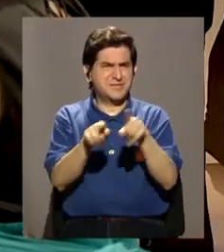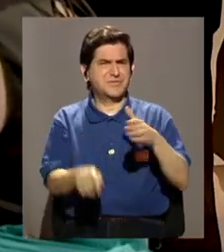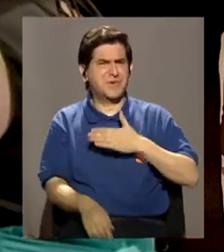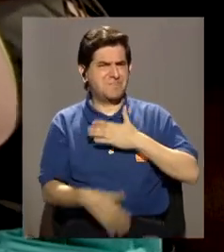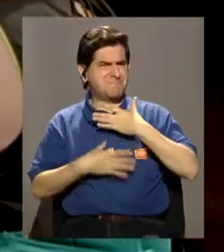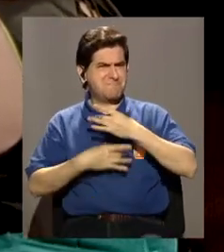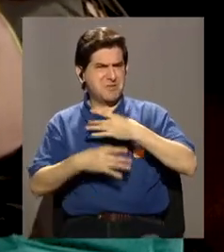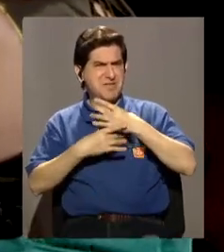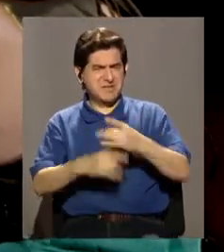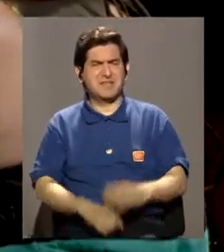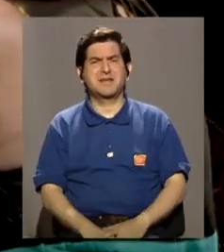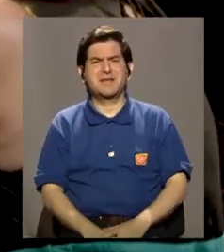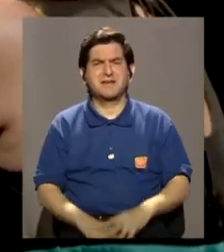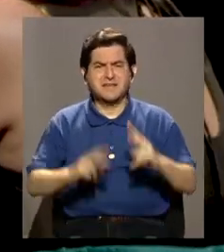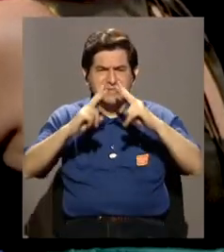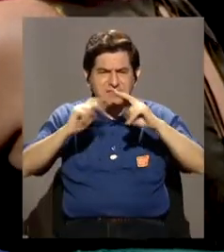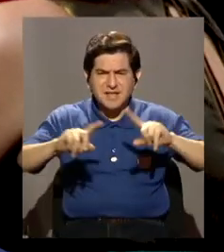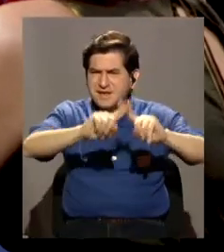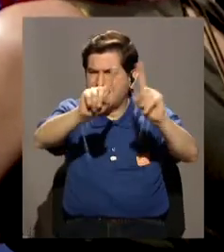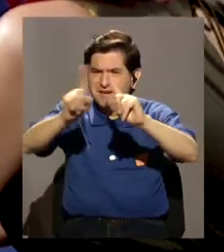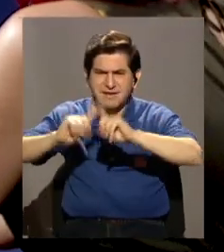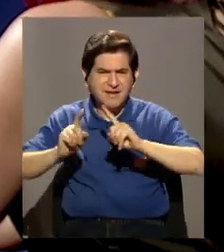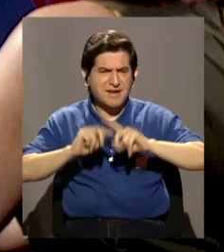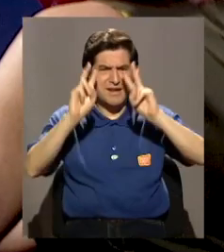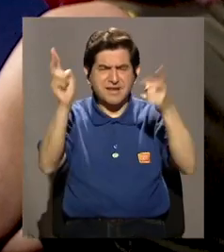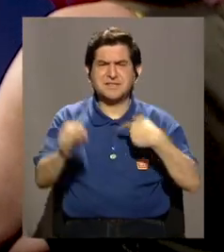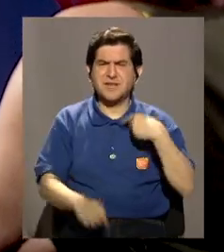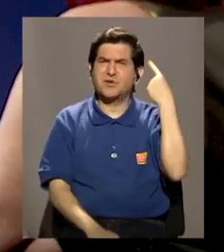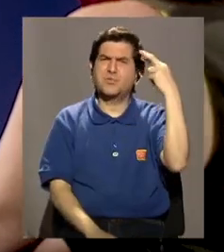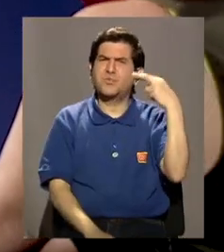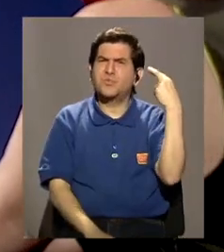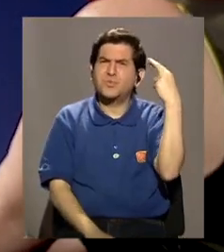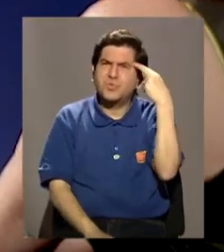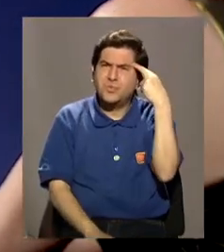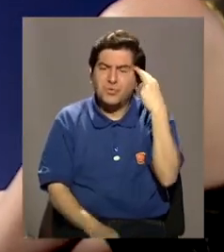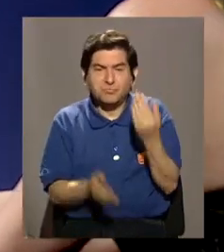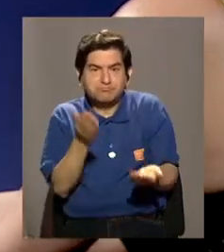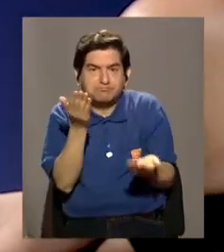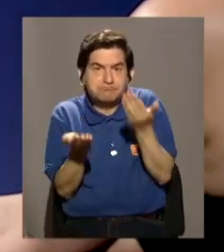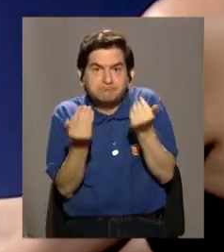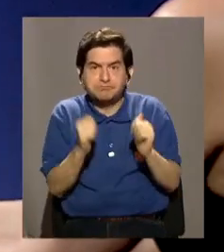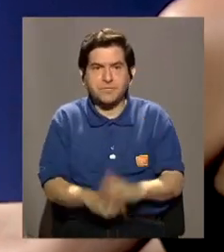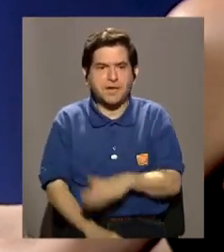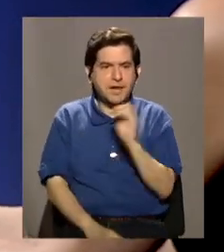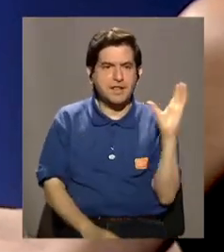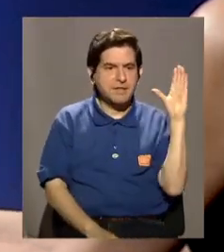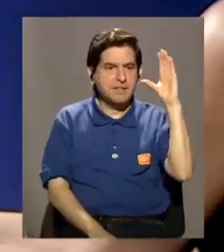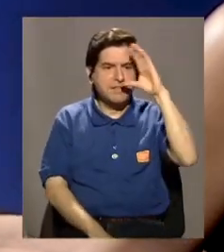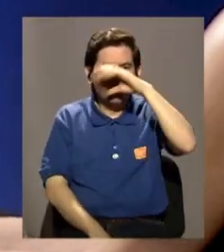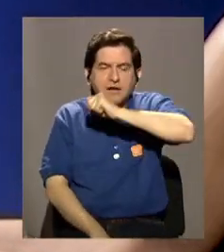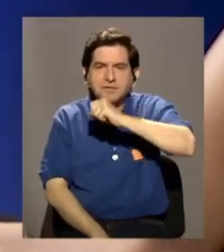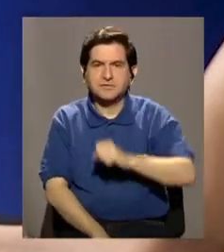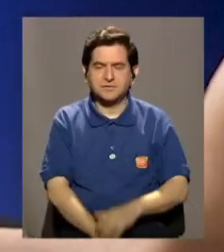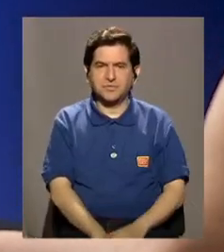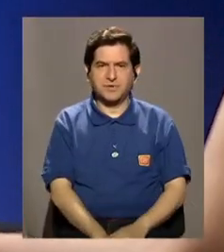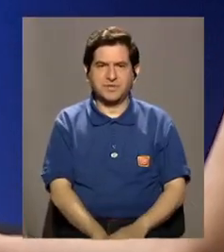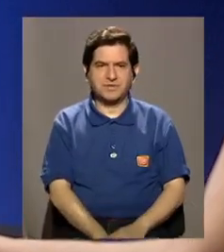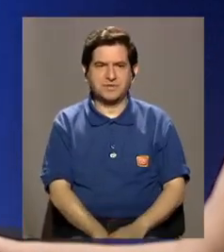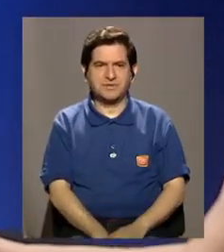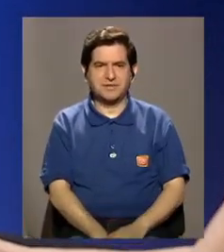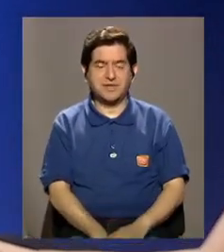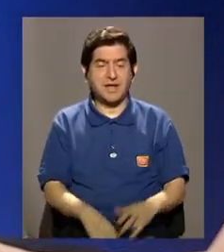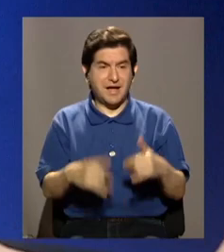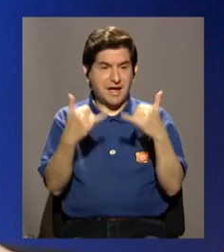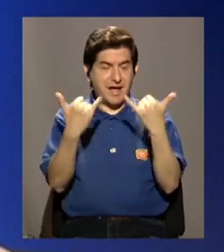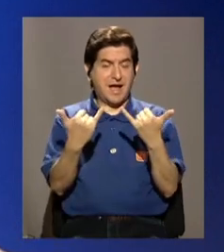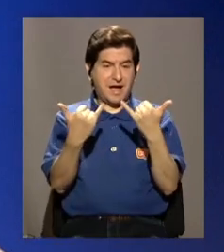claudia que se tocan como muchos temas en una reflexionar y darse cuenta de que la hora no se está diciendo